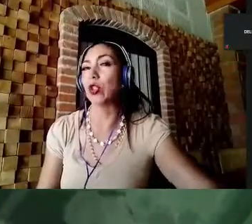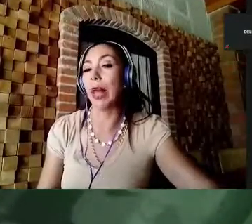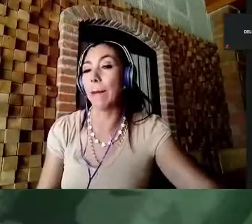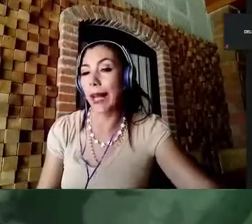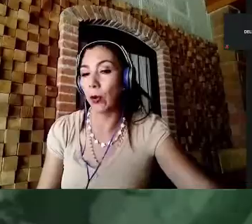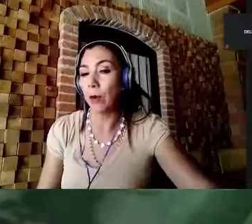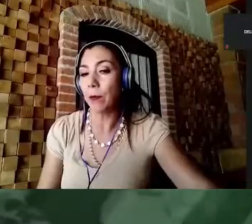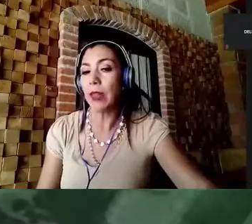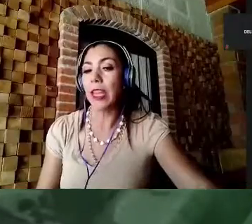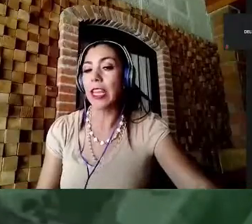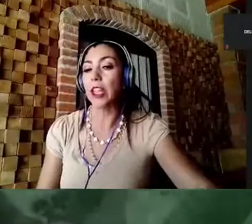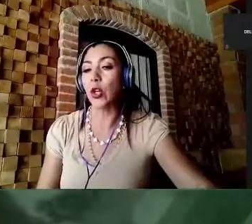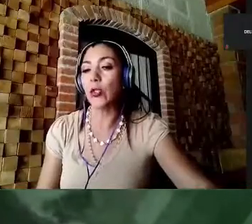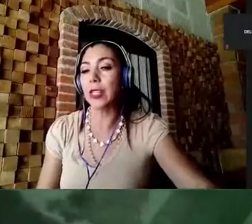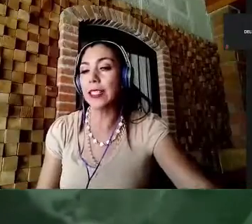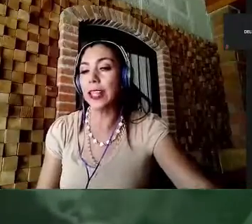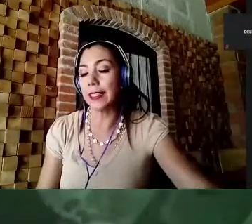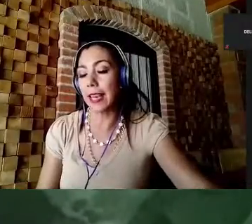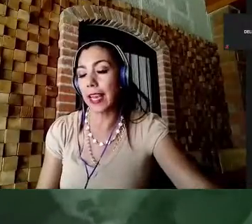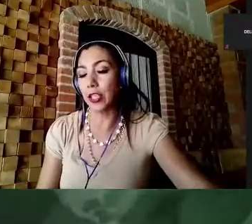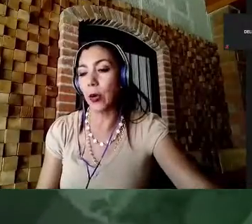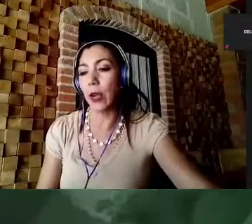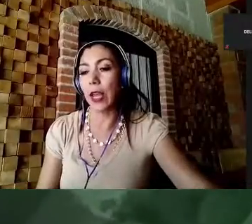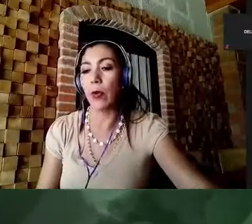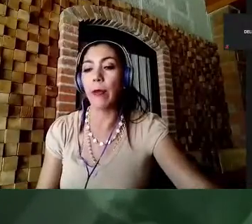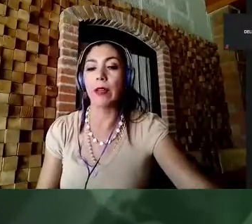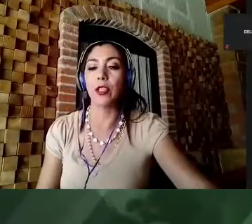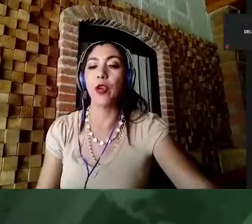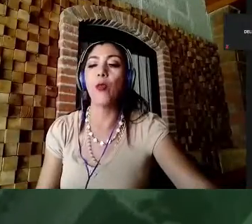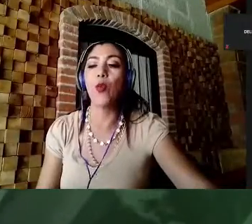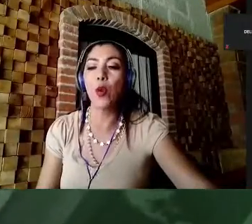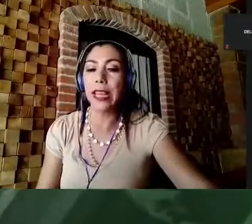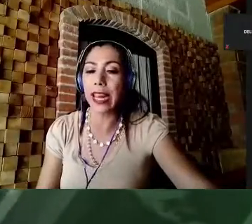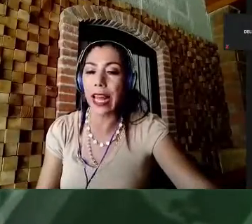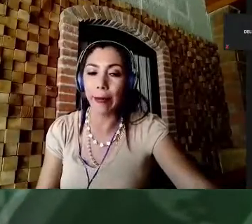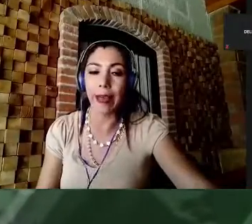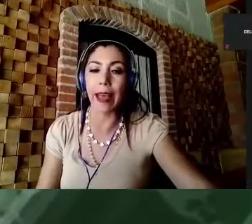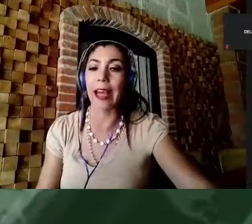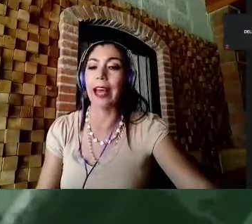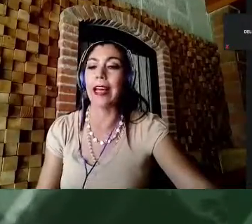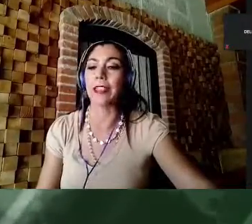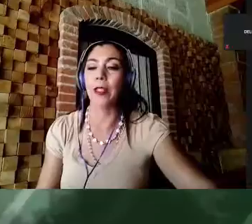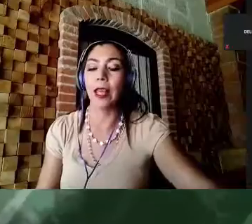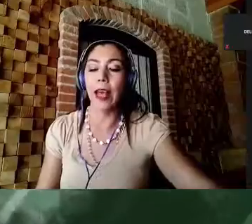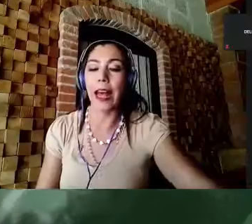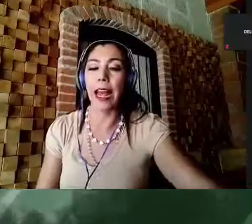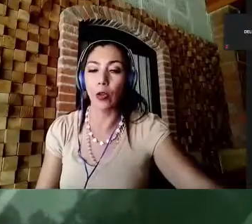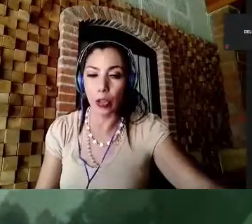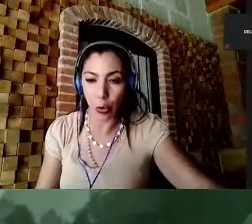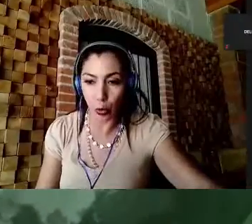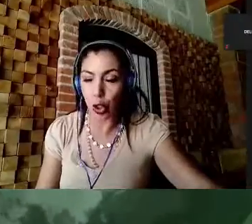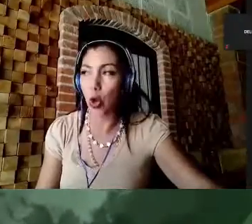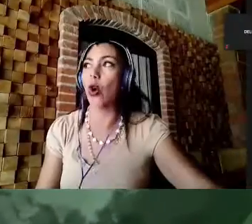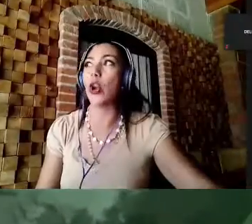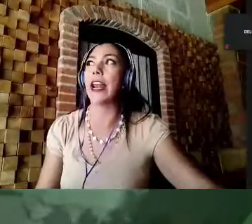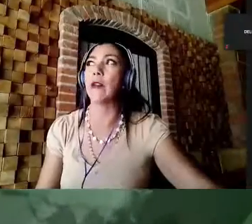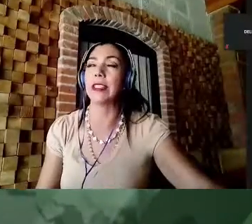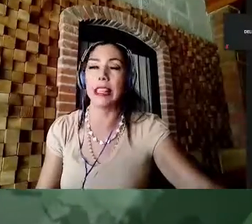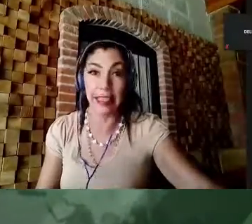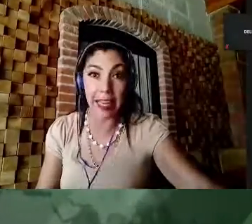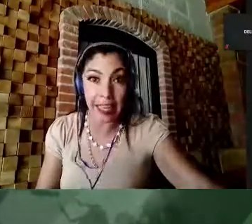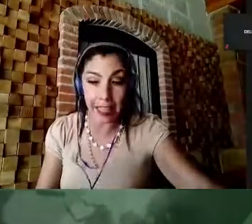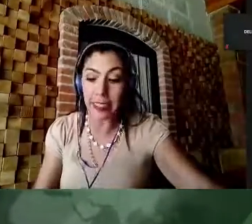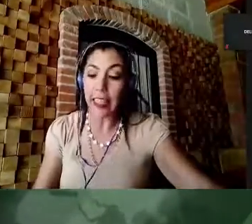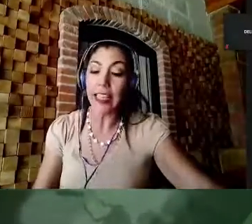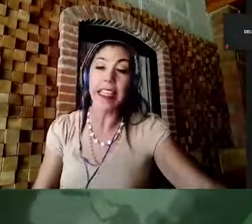lo solaparon y entonces se cayó en una violación muy grave a las, a la Constitución, a